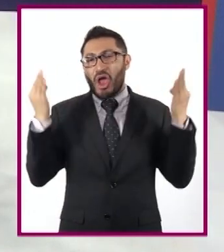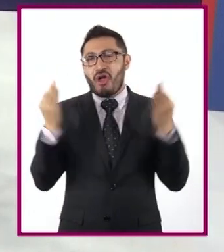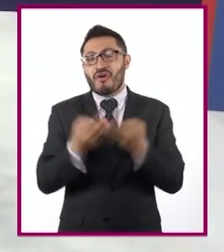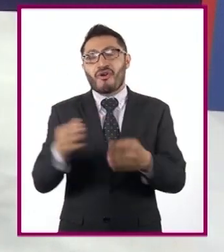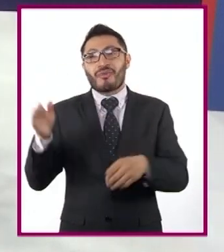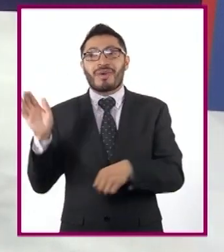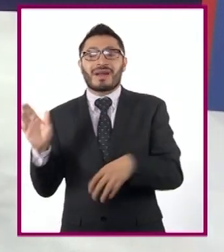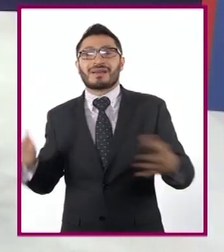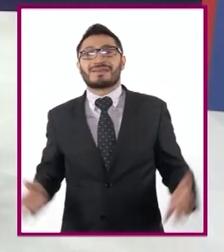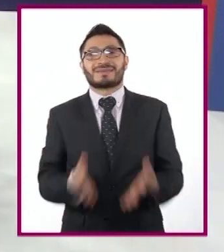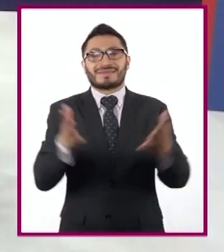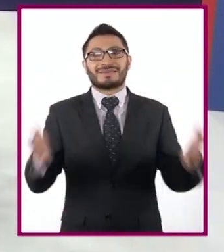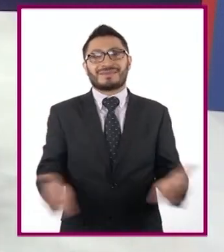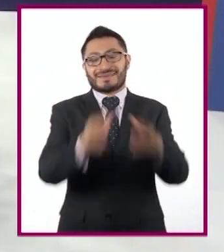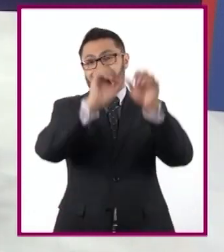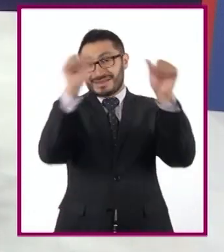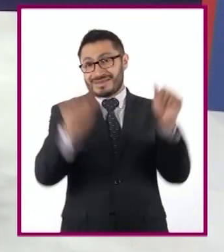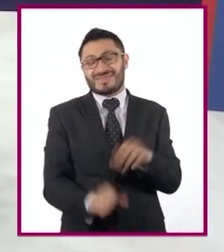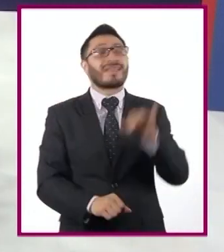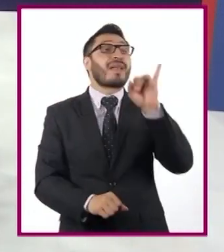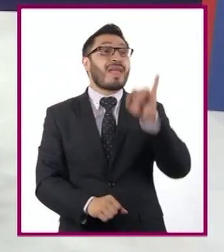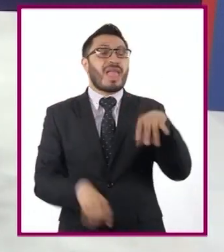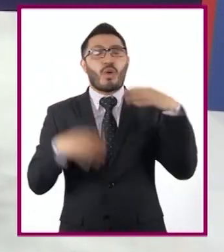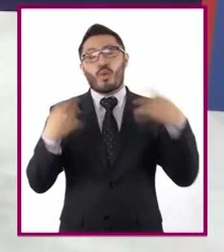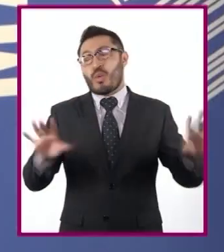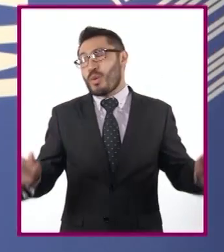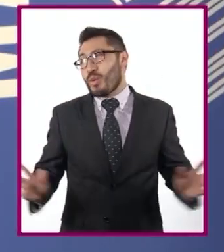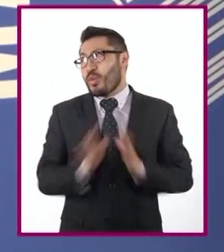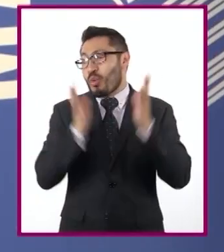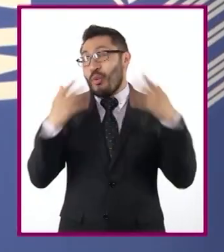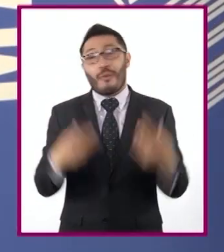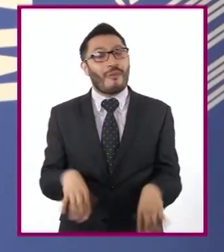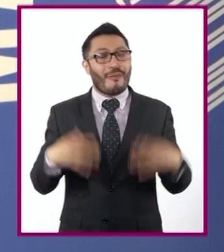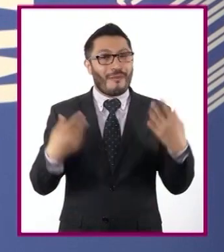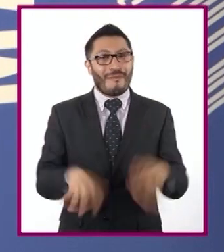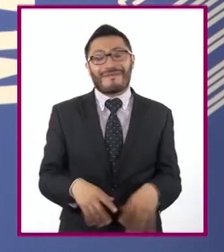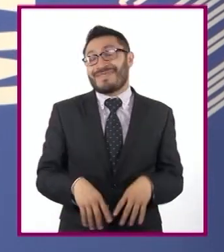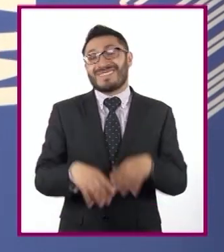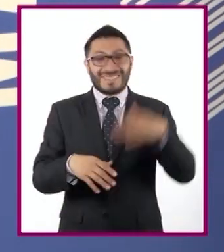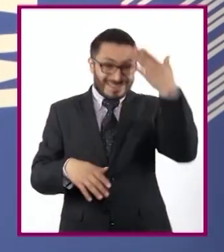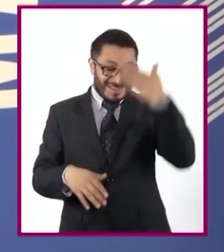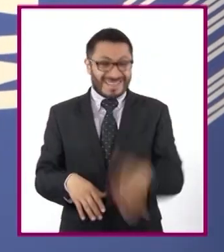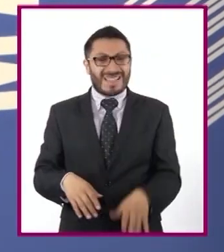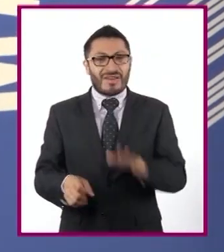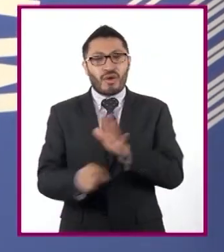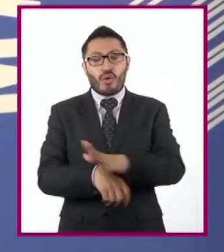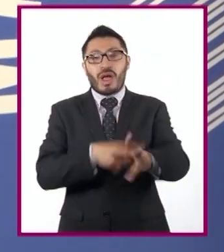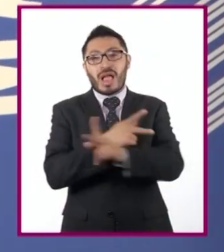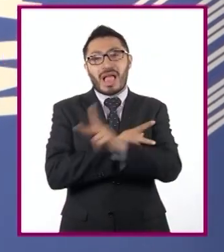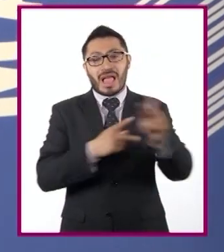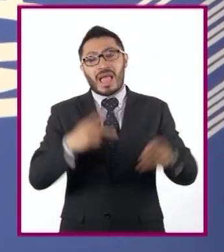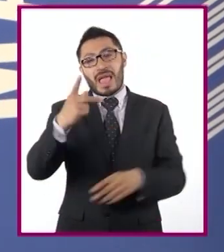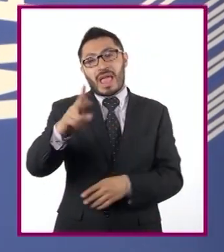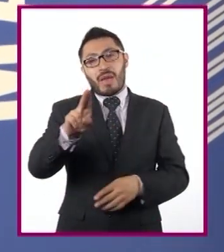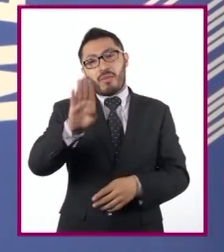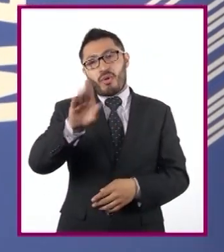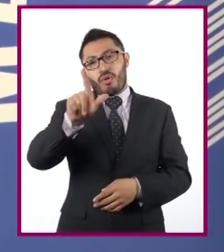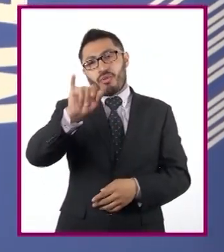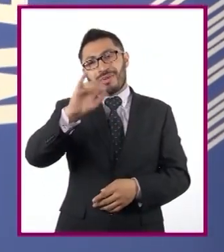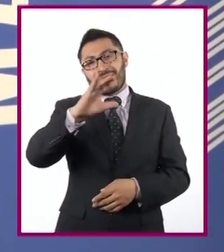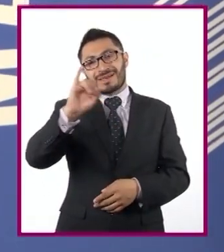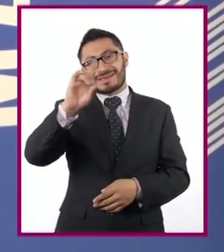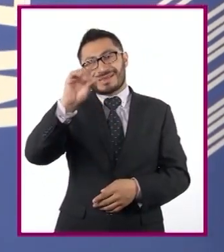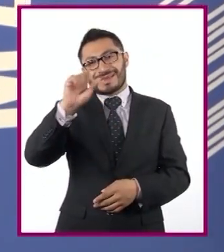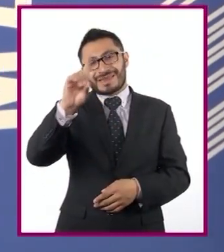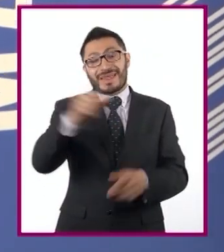promover el arte. Sí, es sorprendente saber que la publicidad no es una actividad reciente, sino